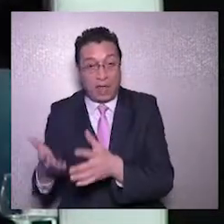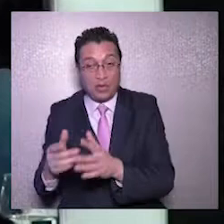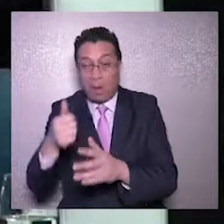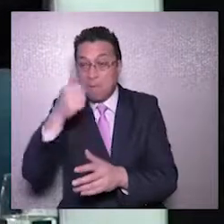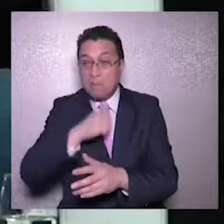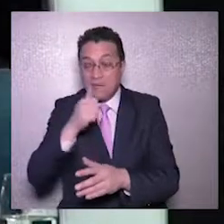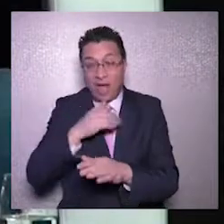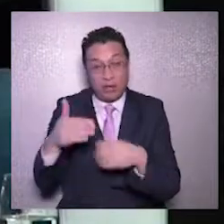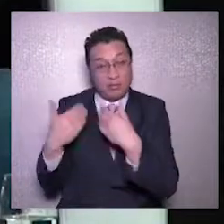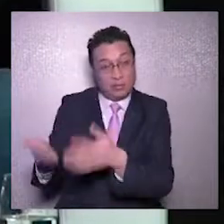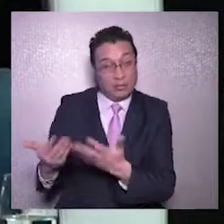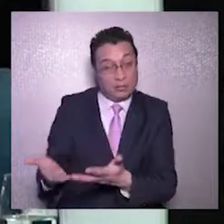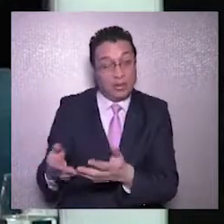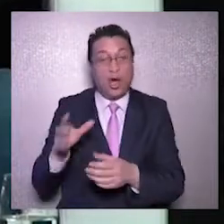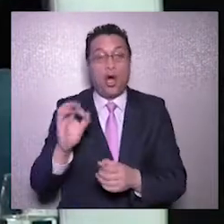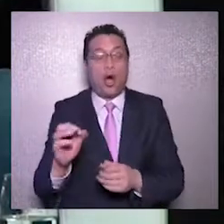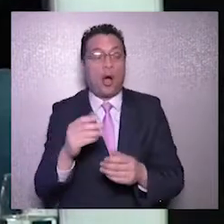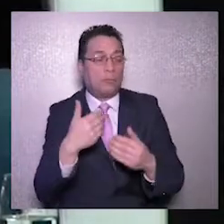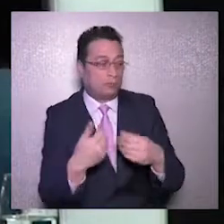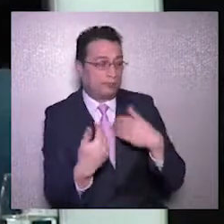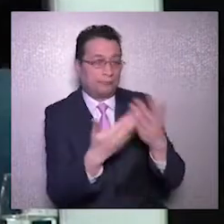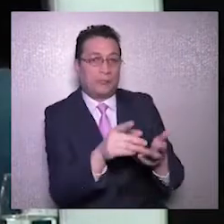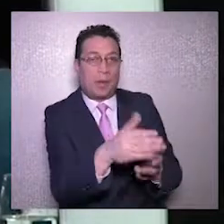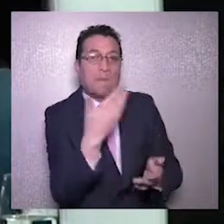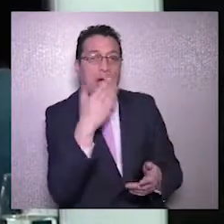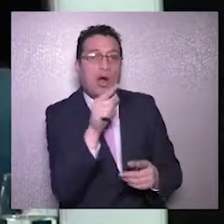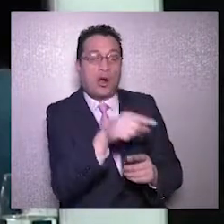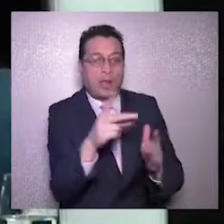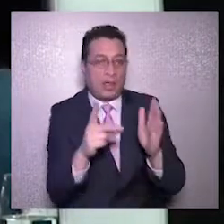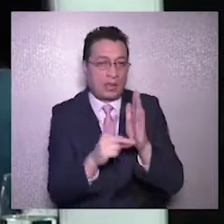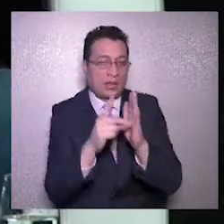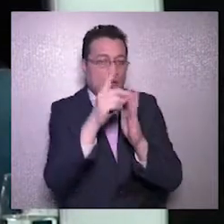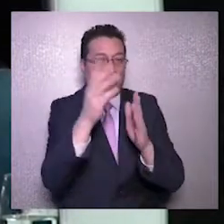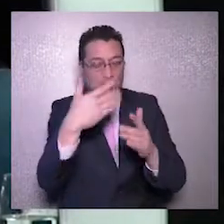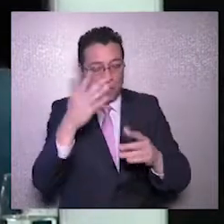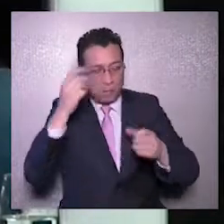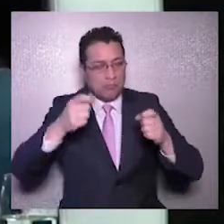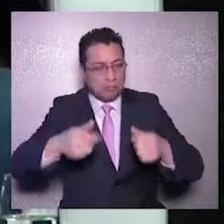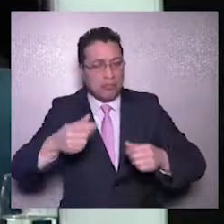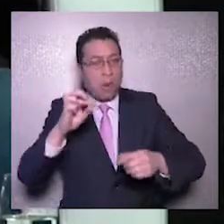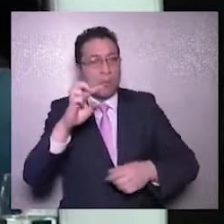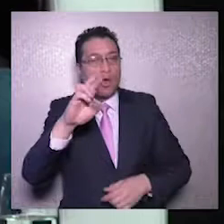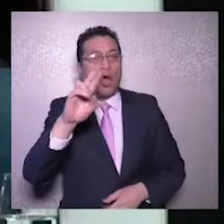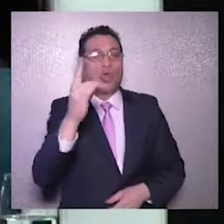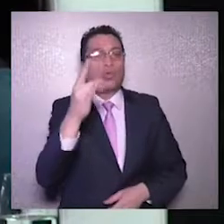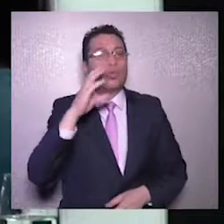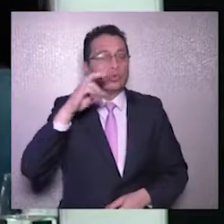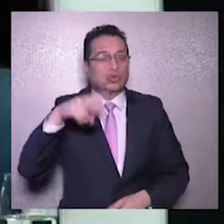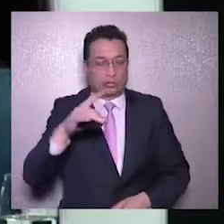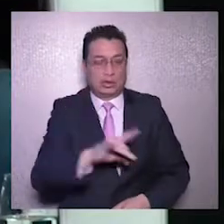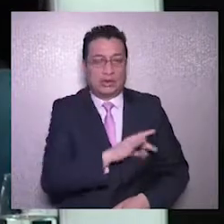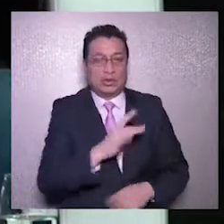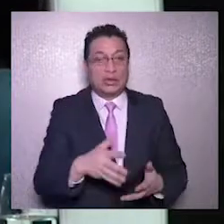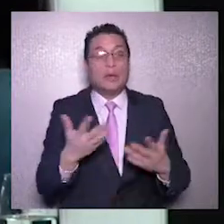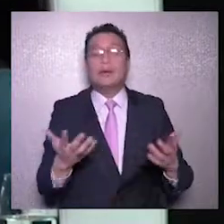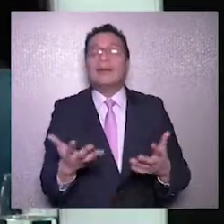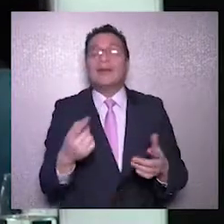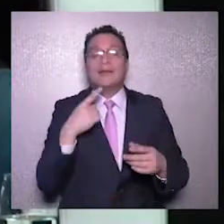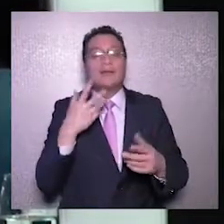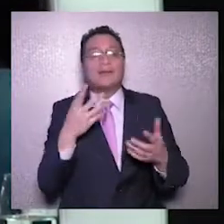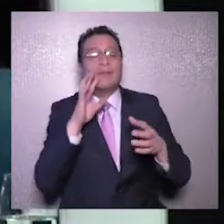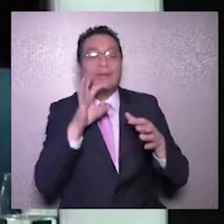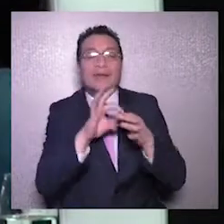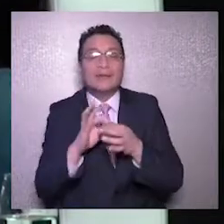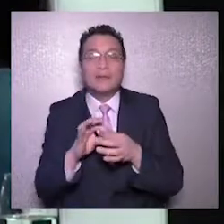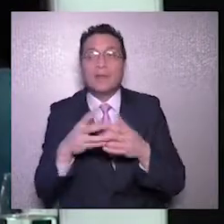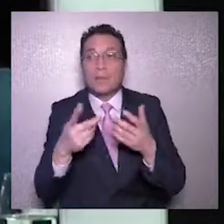privados? ¿O de verdad lucas para desarrollar la capacidad productiva del país? Y cuando estoy diciendo la capacidad productiva del país, me estoy refiriendo